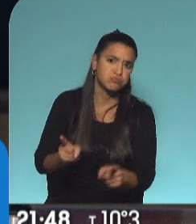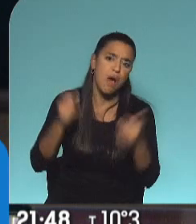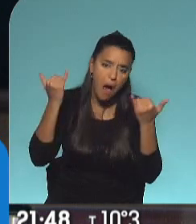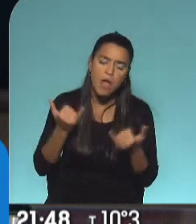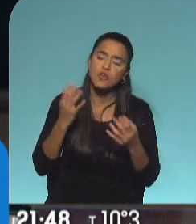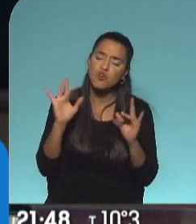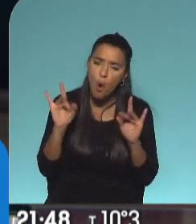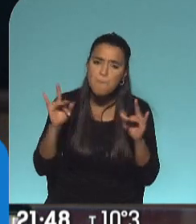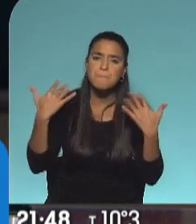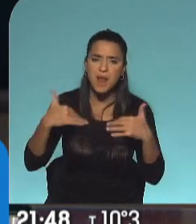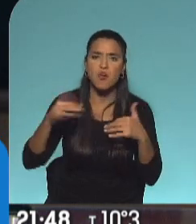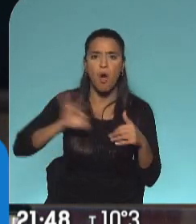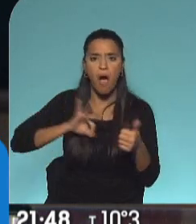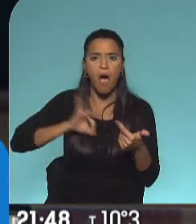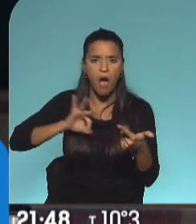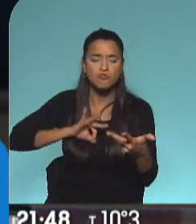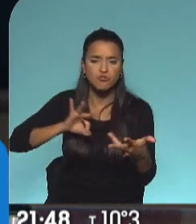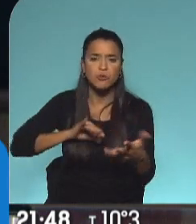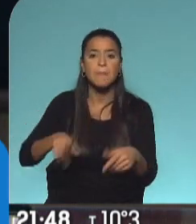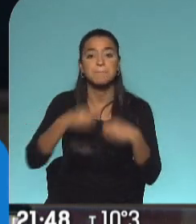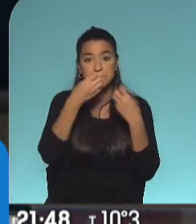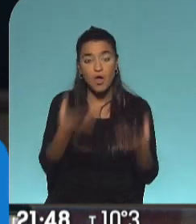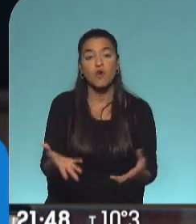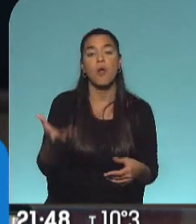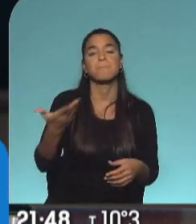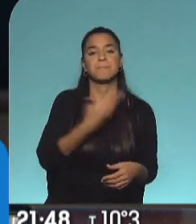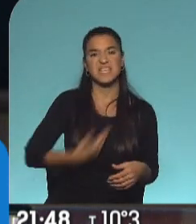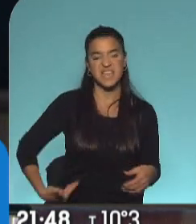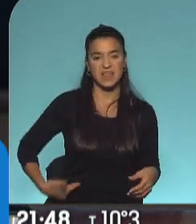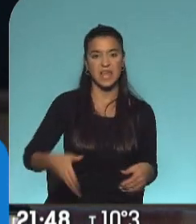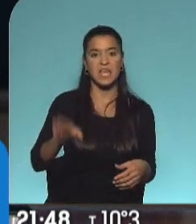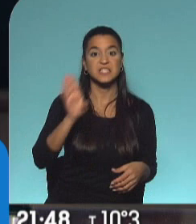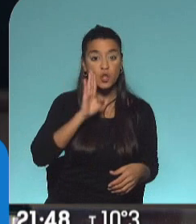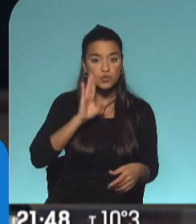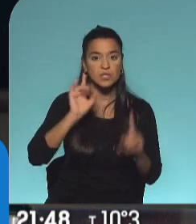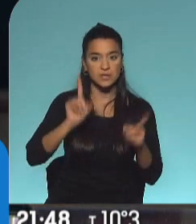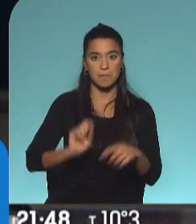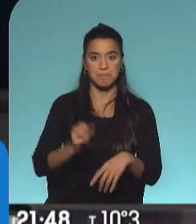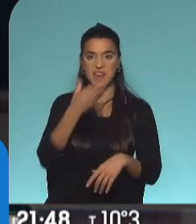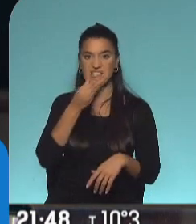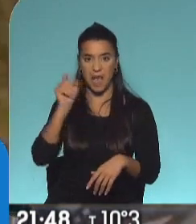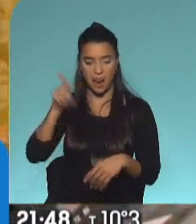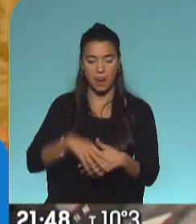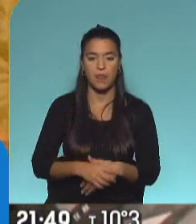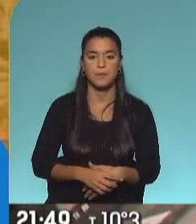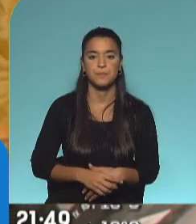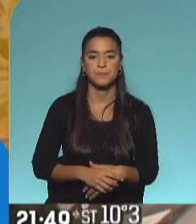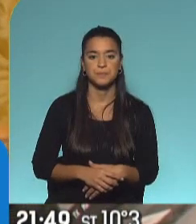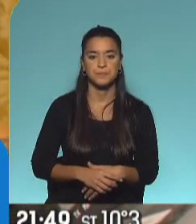bastante complejo y que lleva varios años, pero mejor escuchemos al presidente de los Estados Unidos y también al primer ministro israelí.